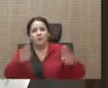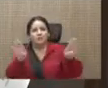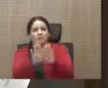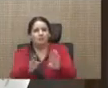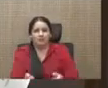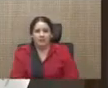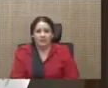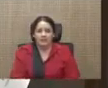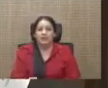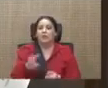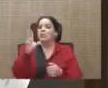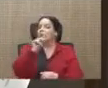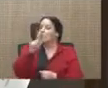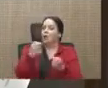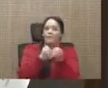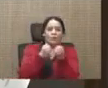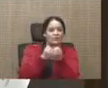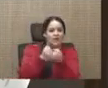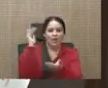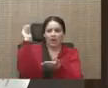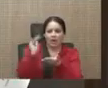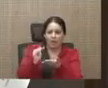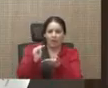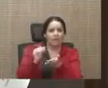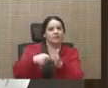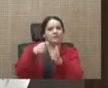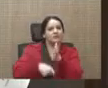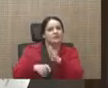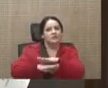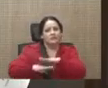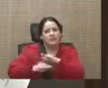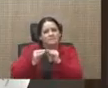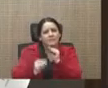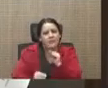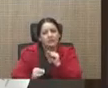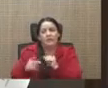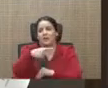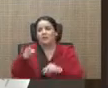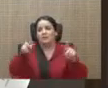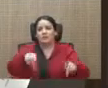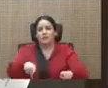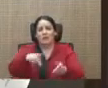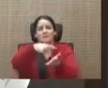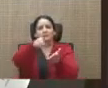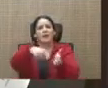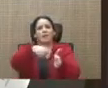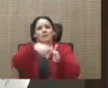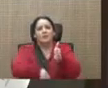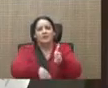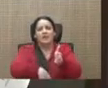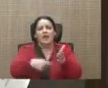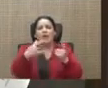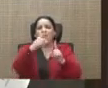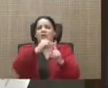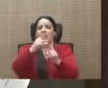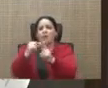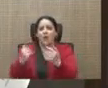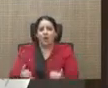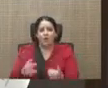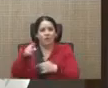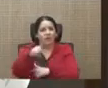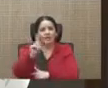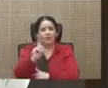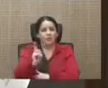disminuya la base mínima del contribuyente y así miles de costarricenses se vean obligados a pagar un impuesto sobre la renta del que hoy están